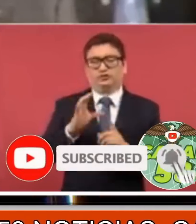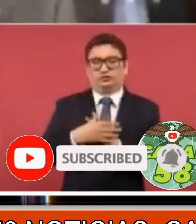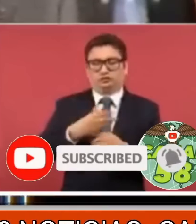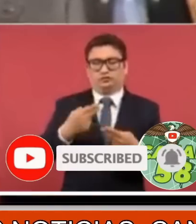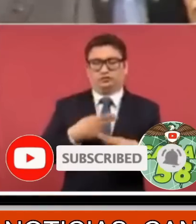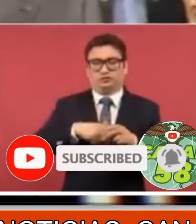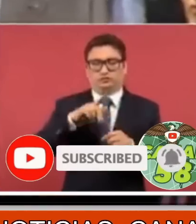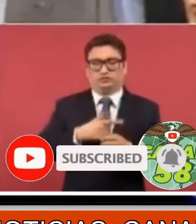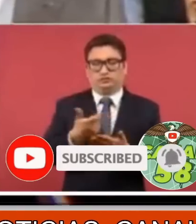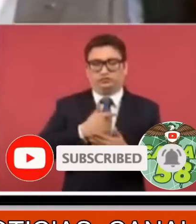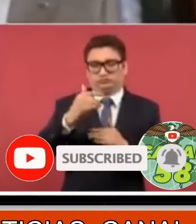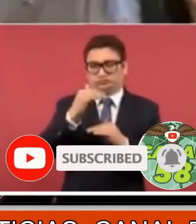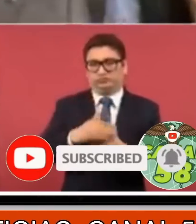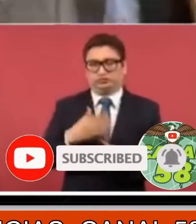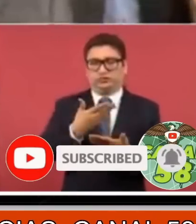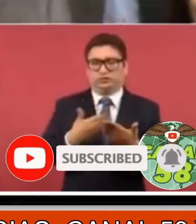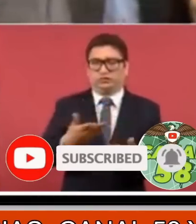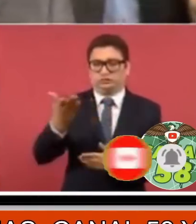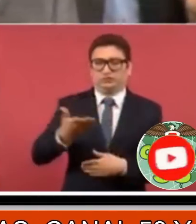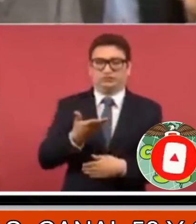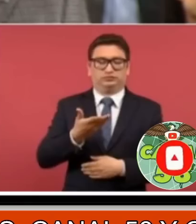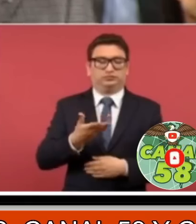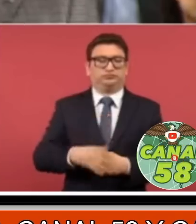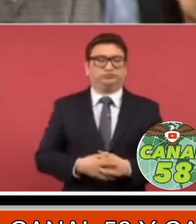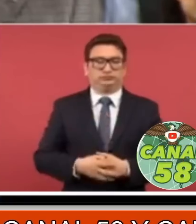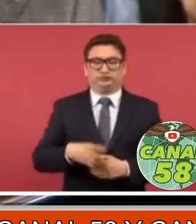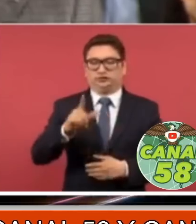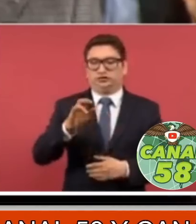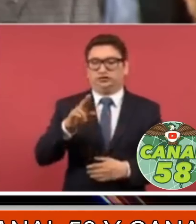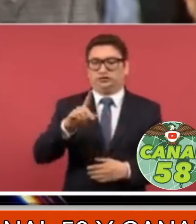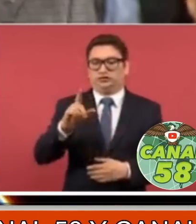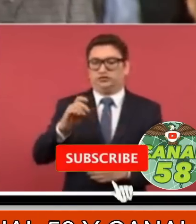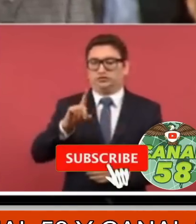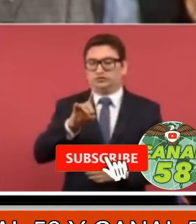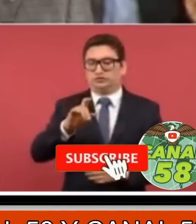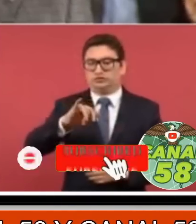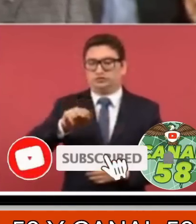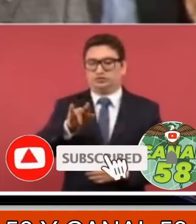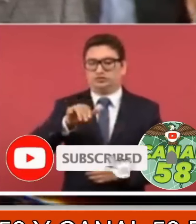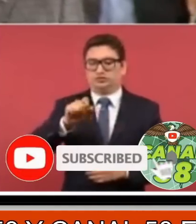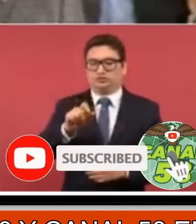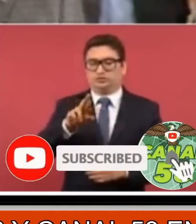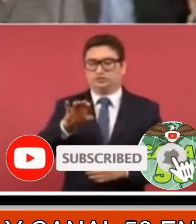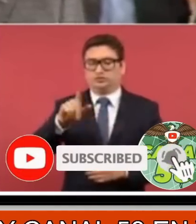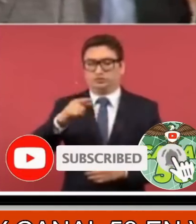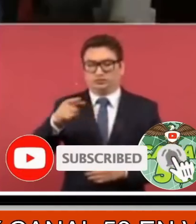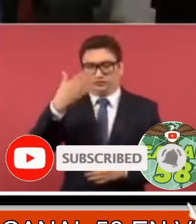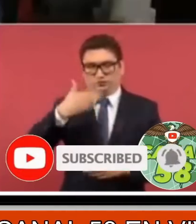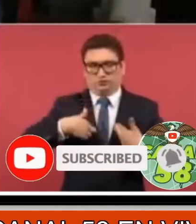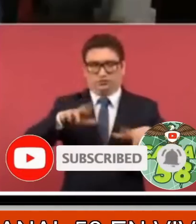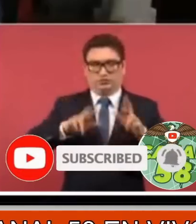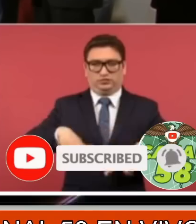vamos a pasarle la palabra, presidente, a Lorenzo de Jesús Roel, vocero del